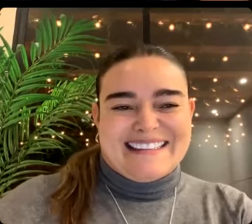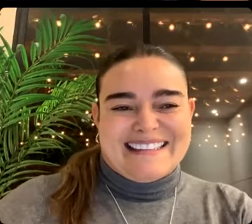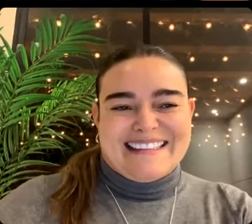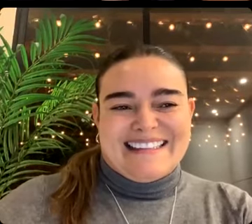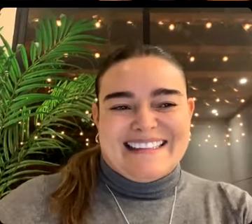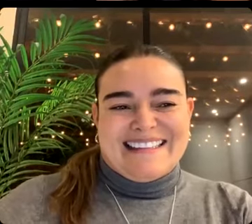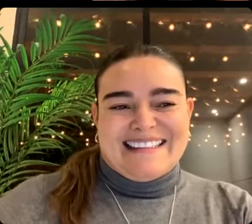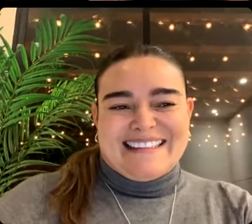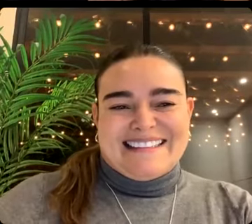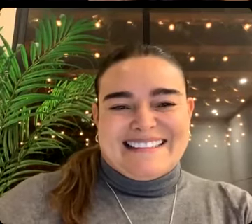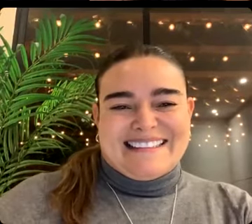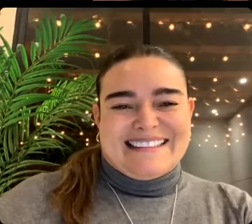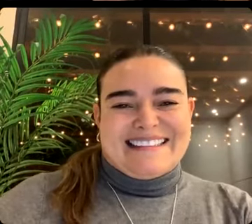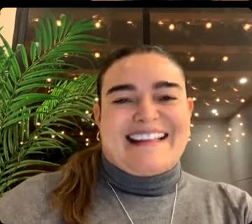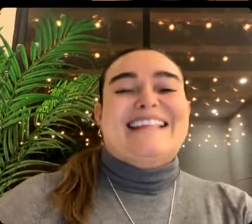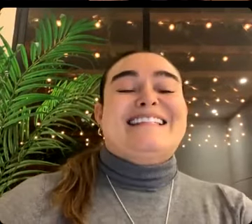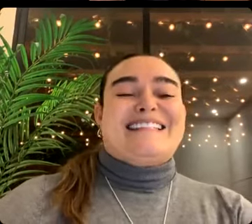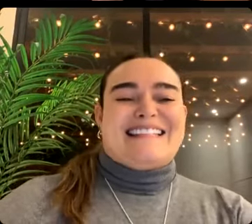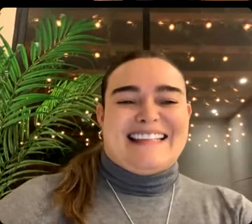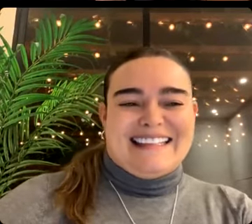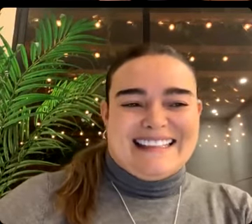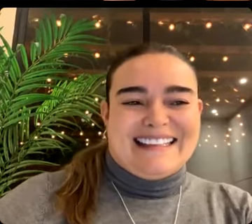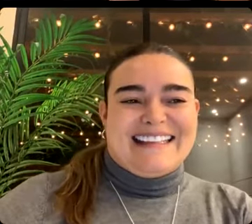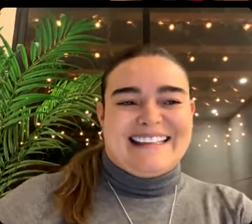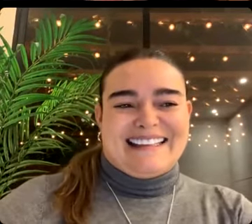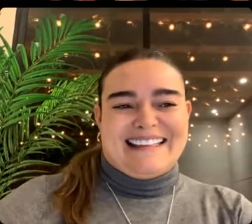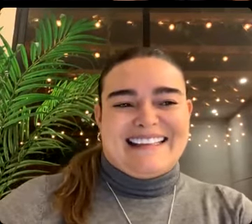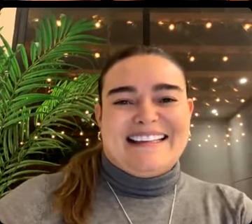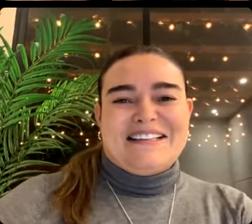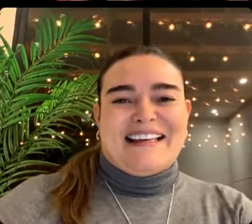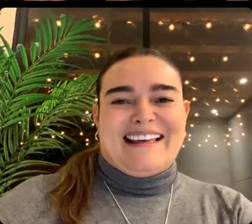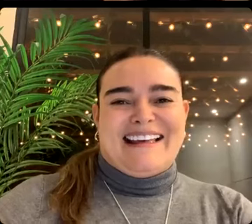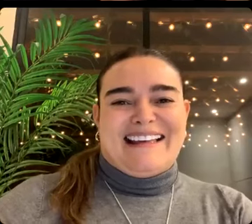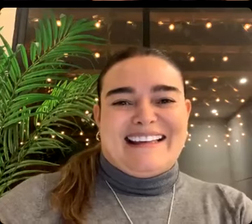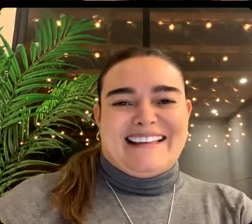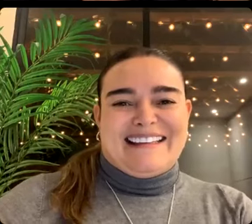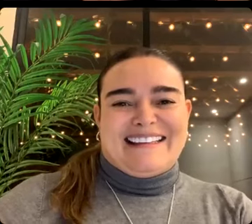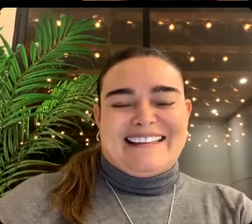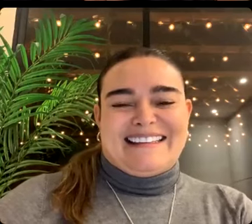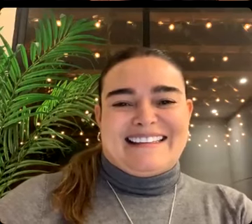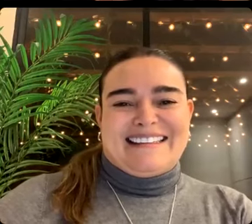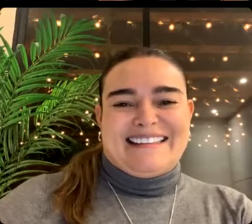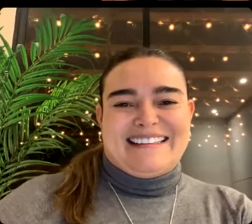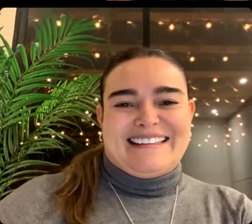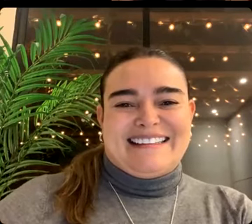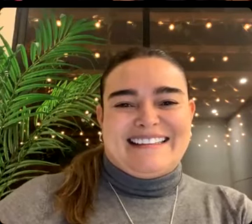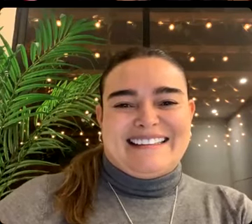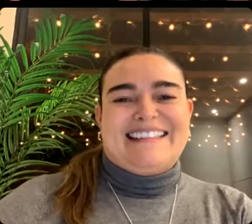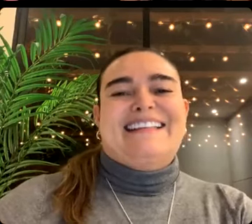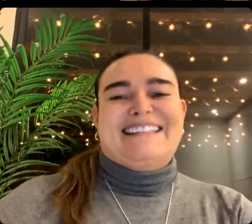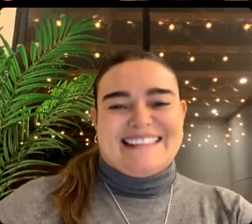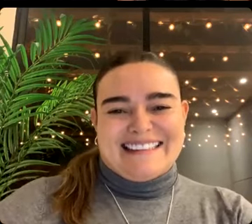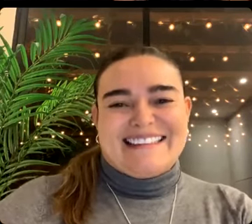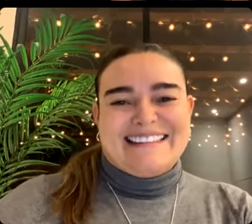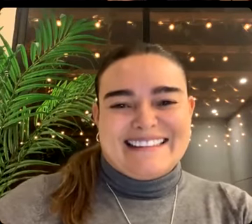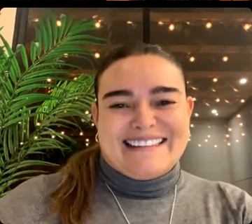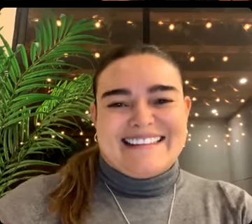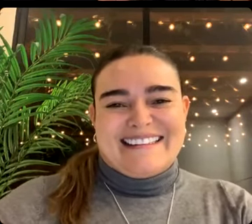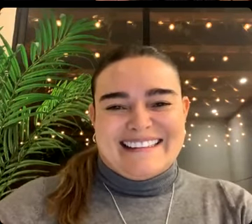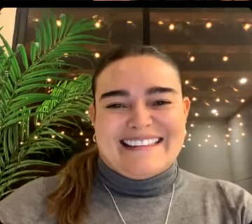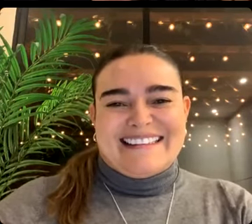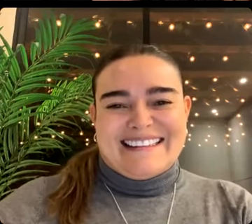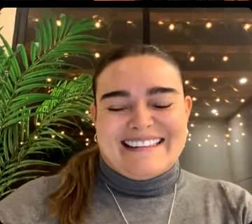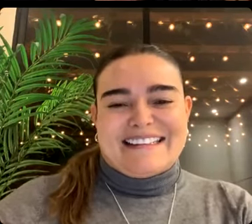Cata, qué felicidad, es el primer año con ustedes. Eso nos tiene absolutamente felices y dichosos. Además que les haya ido tan extremadamente